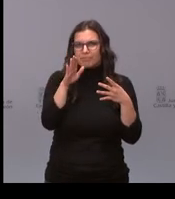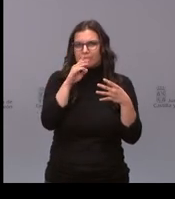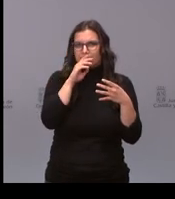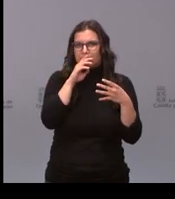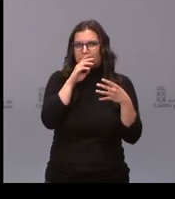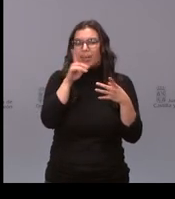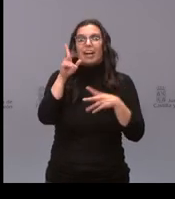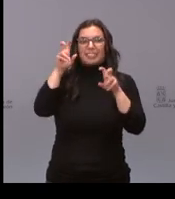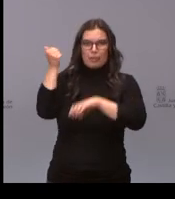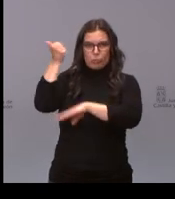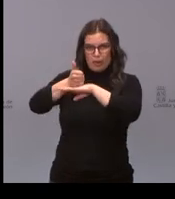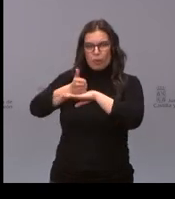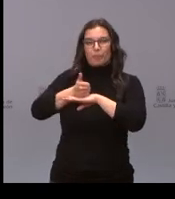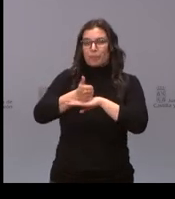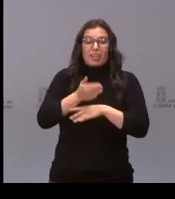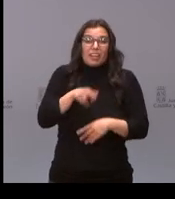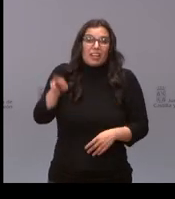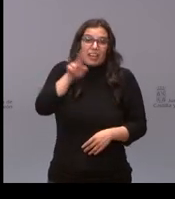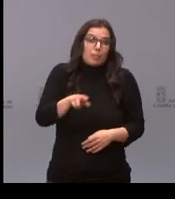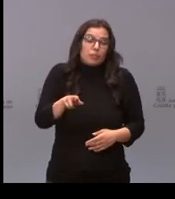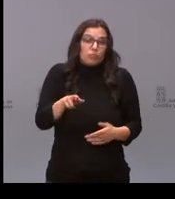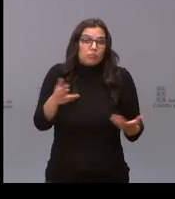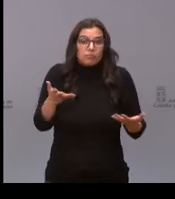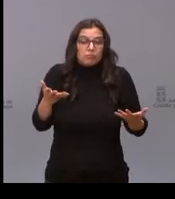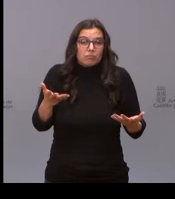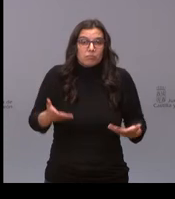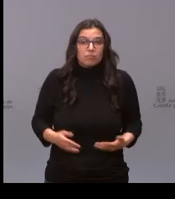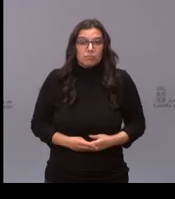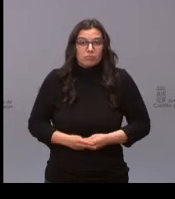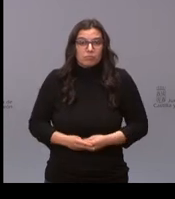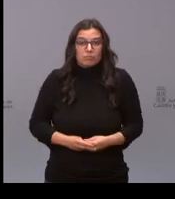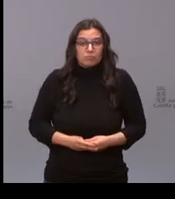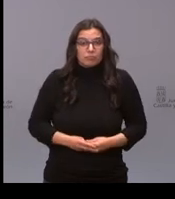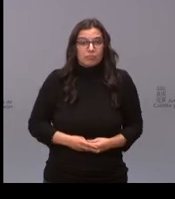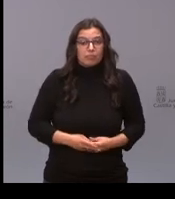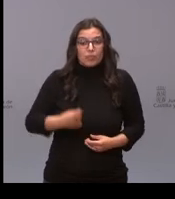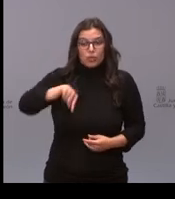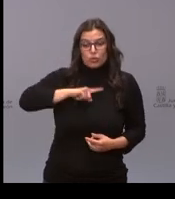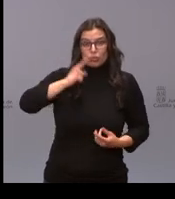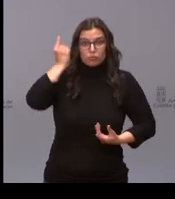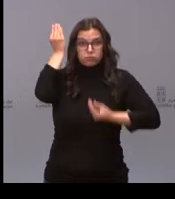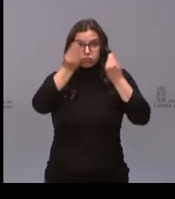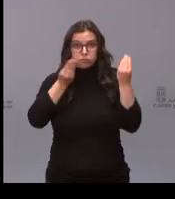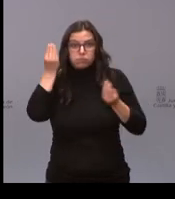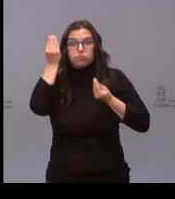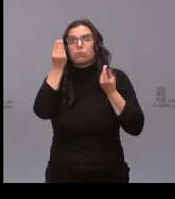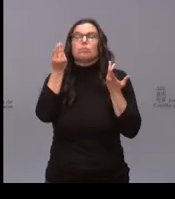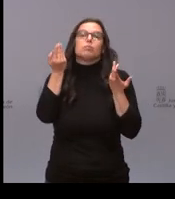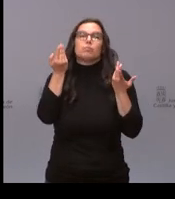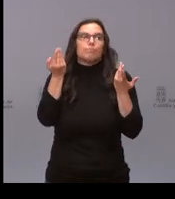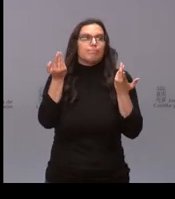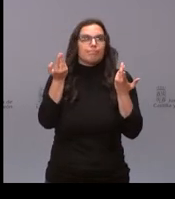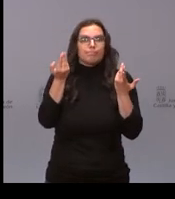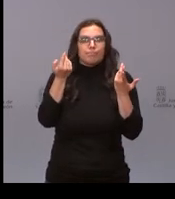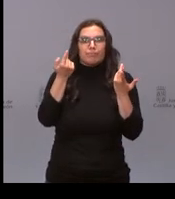Supremo. Bueno, me vuelvo a reiterar a lo dicho. Nuestras reflexiones, y no solo nuestras reflexiones, sino